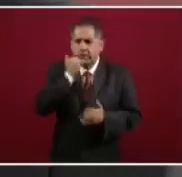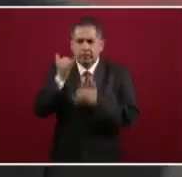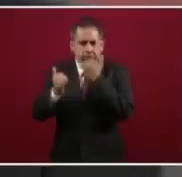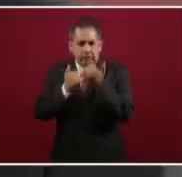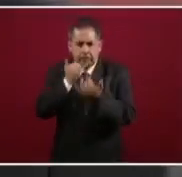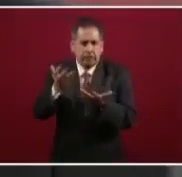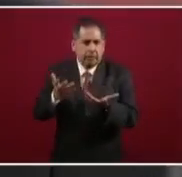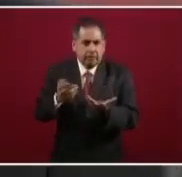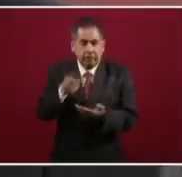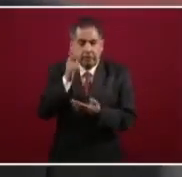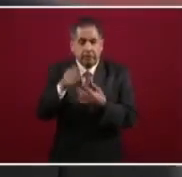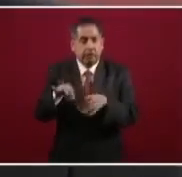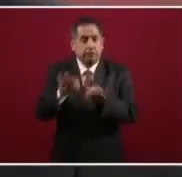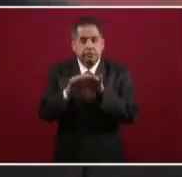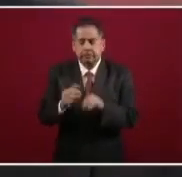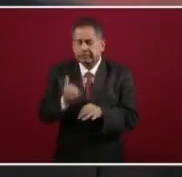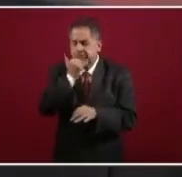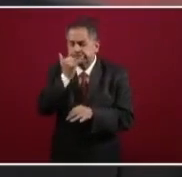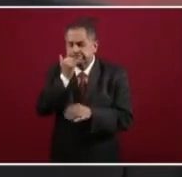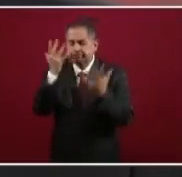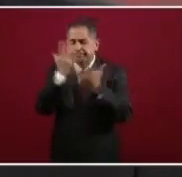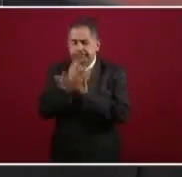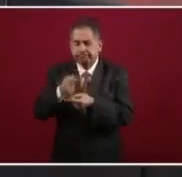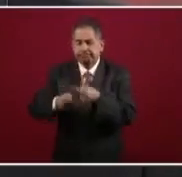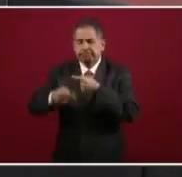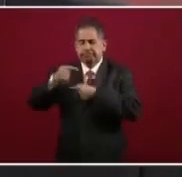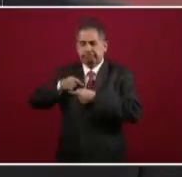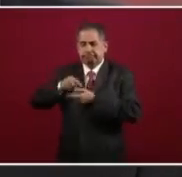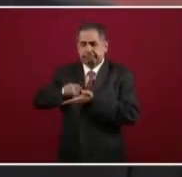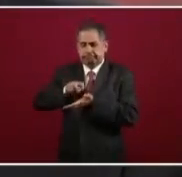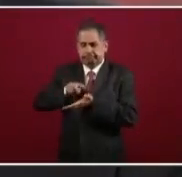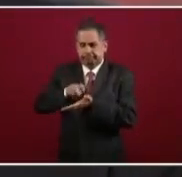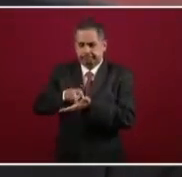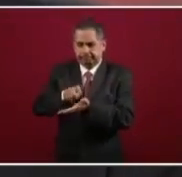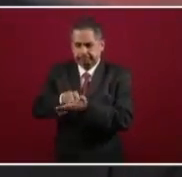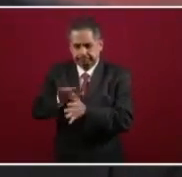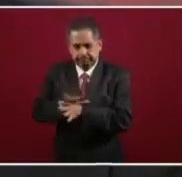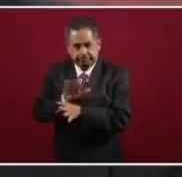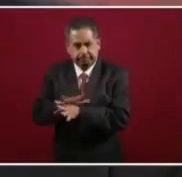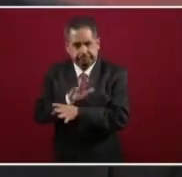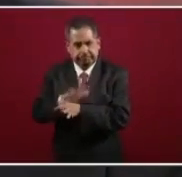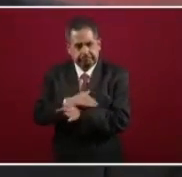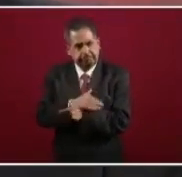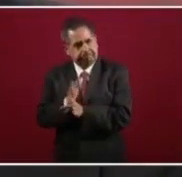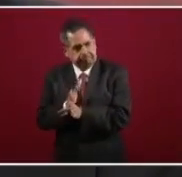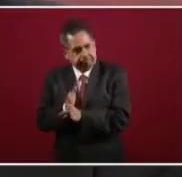lo importante de esto es rectificar